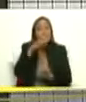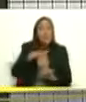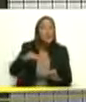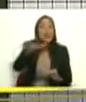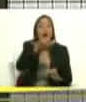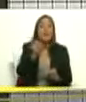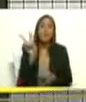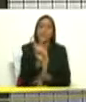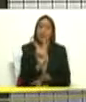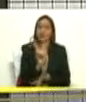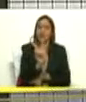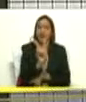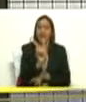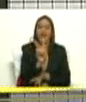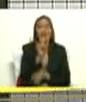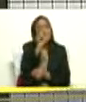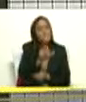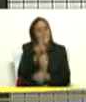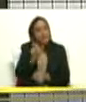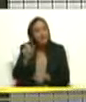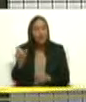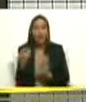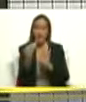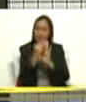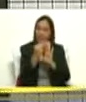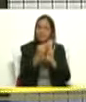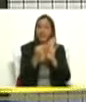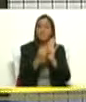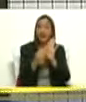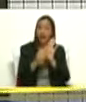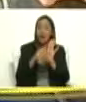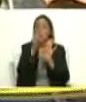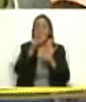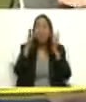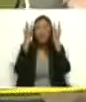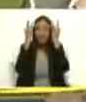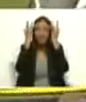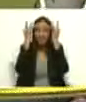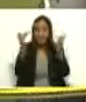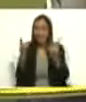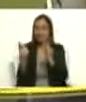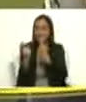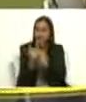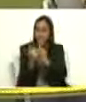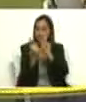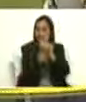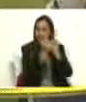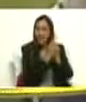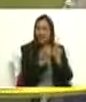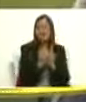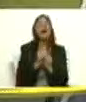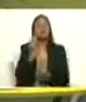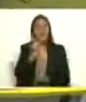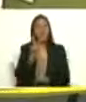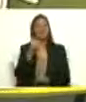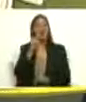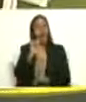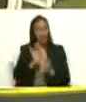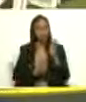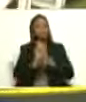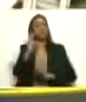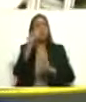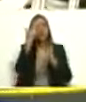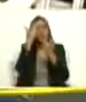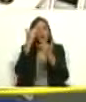con el poder popular maravillosas de un país que piensa que sueña que